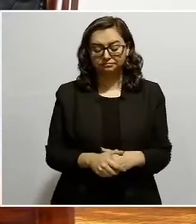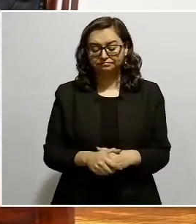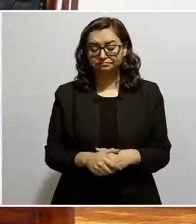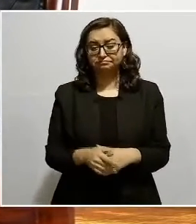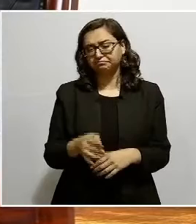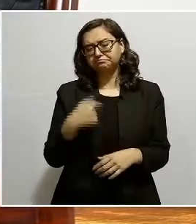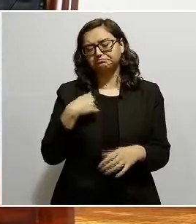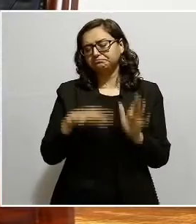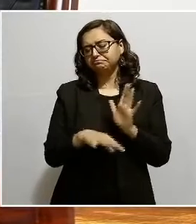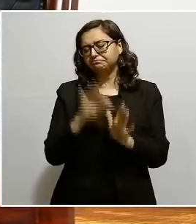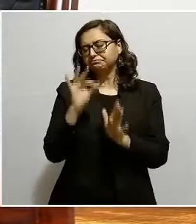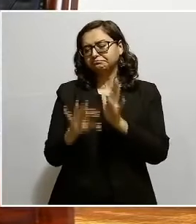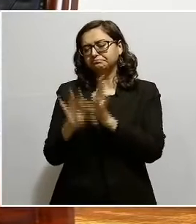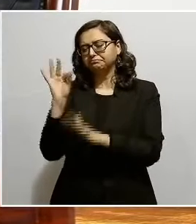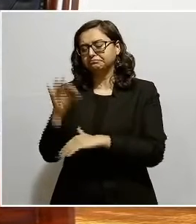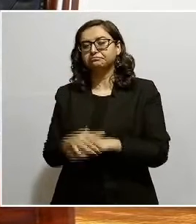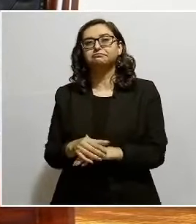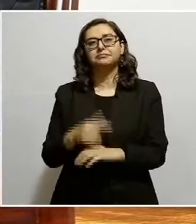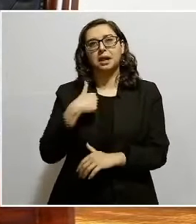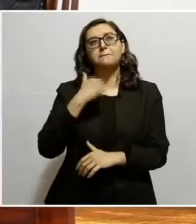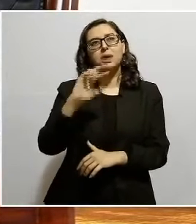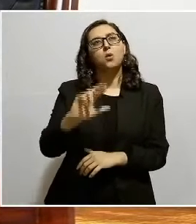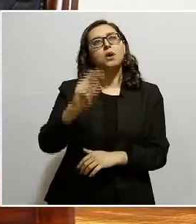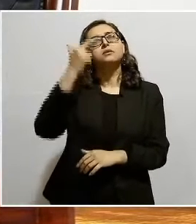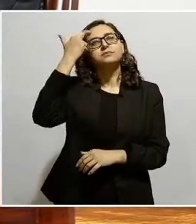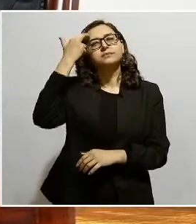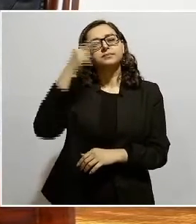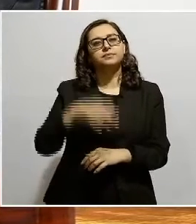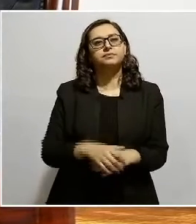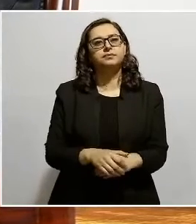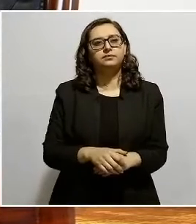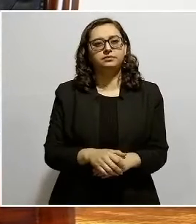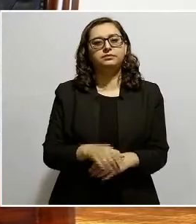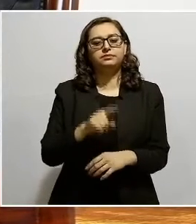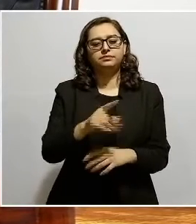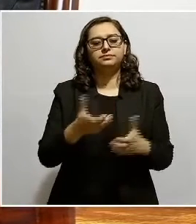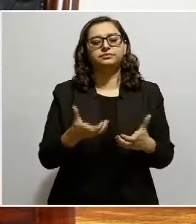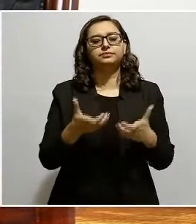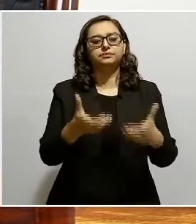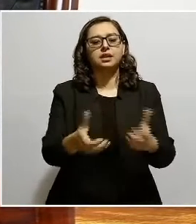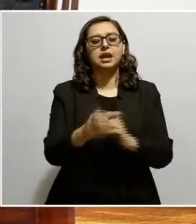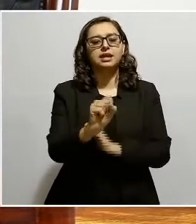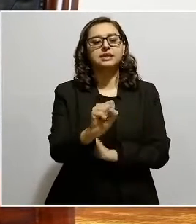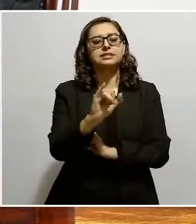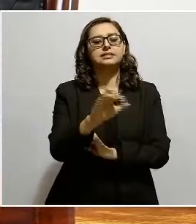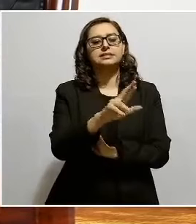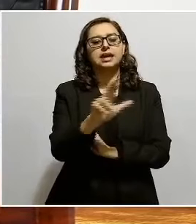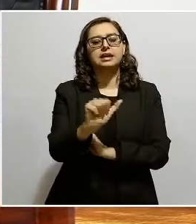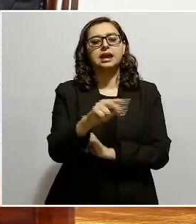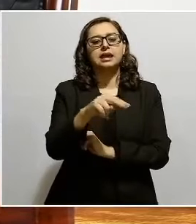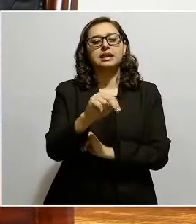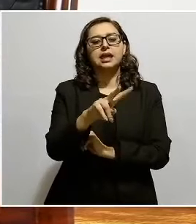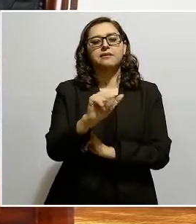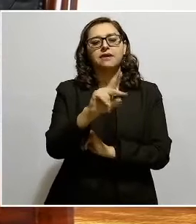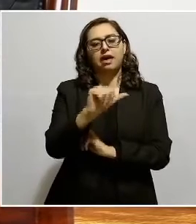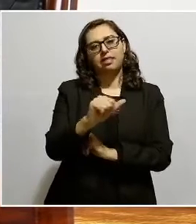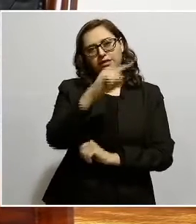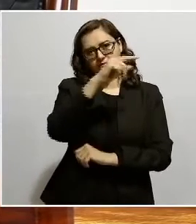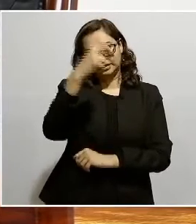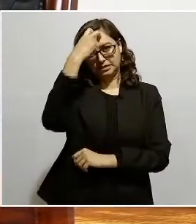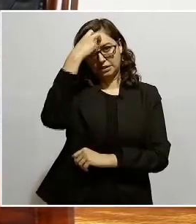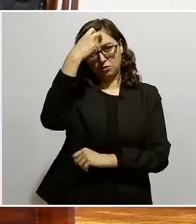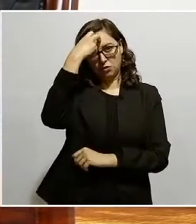Navidad fui a visitarlo a la calle de Sierra Nevada, en las lomas de Chapultepec, y luego de hablar de